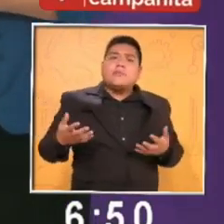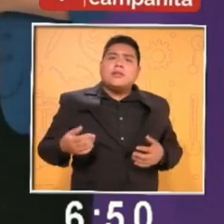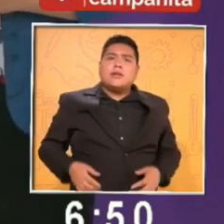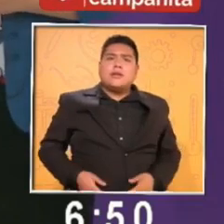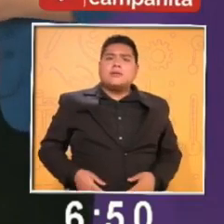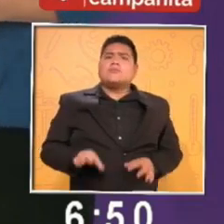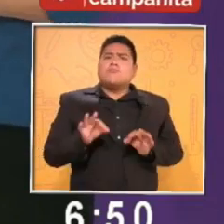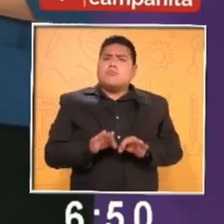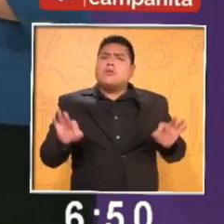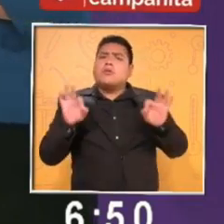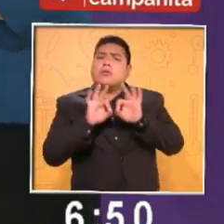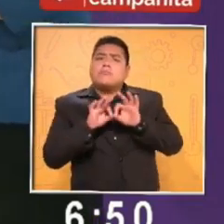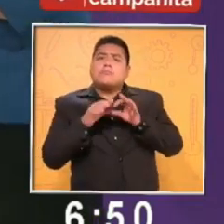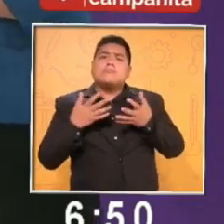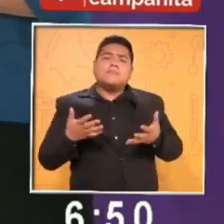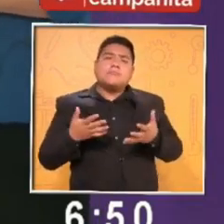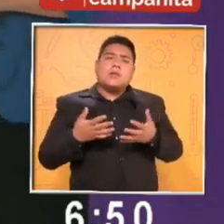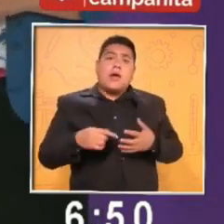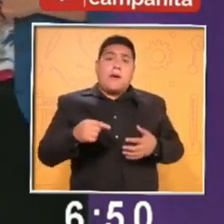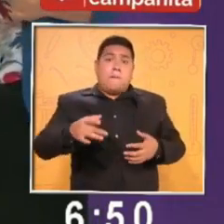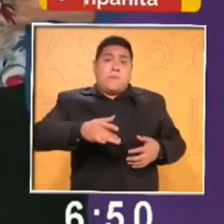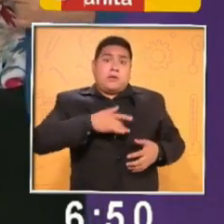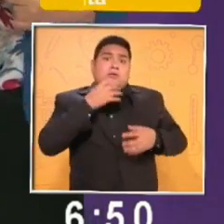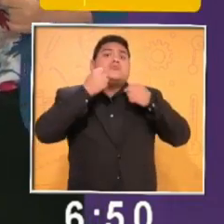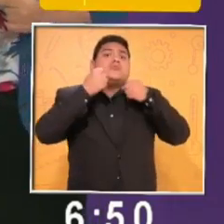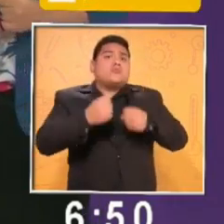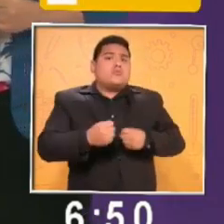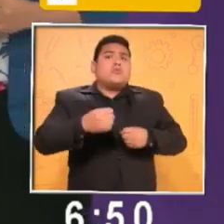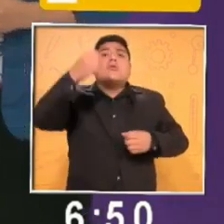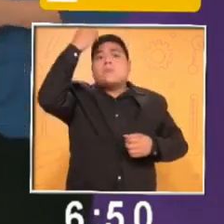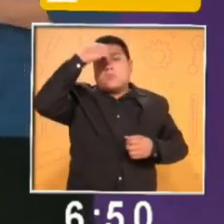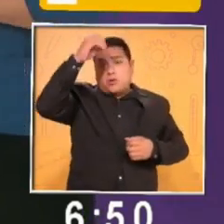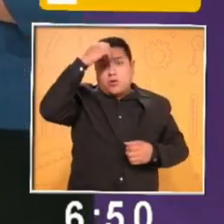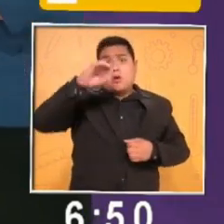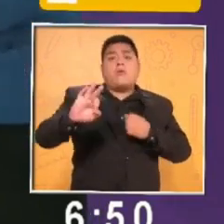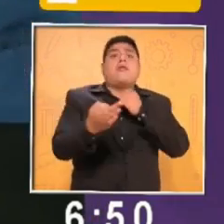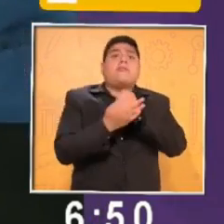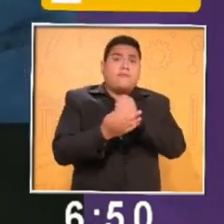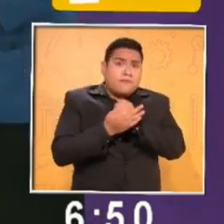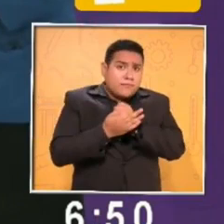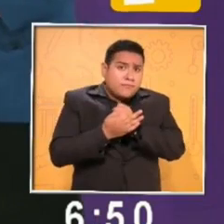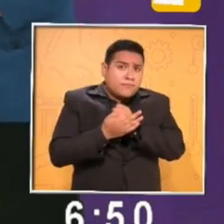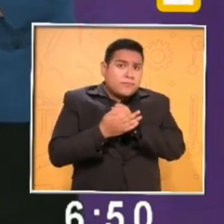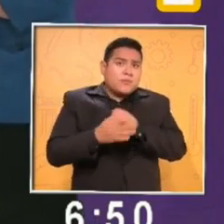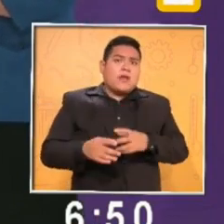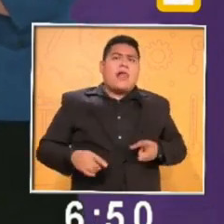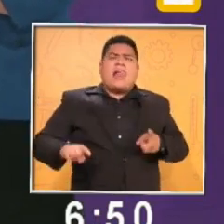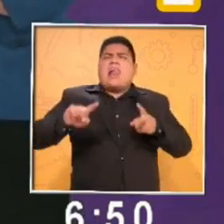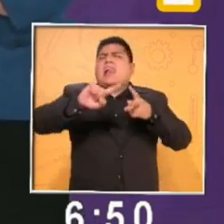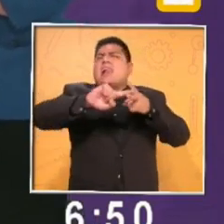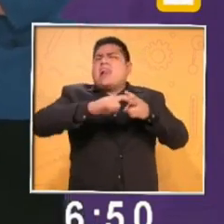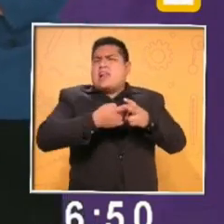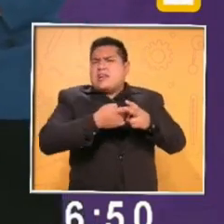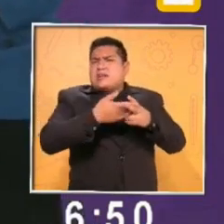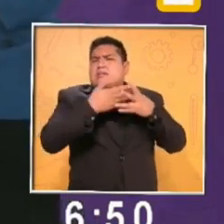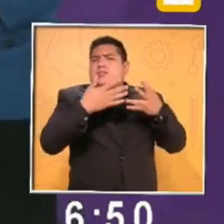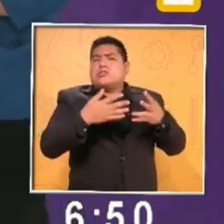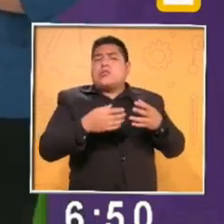adecuado. Estoy seguro de la opinión que voy a defender. La introducción incluye mi